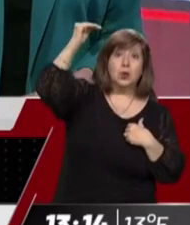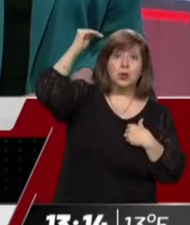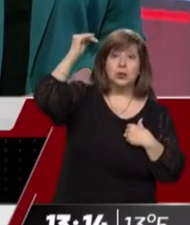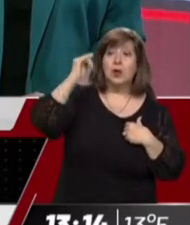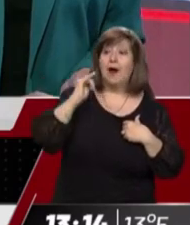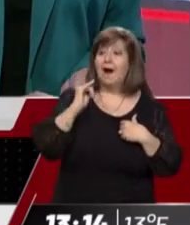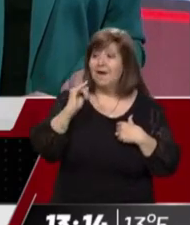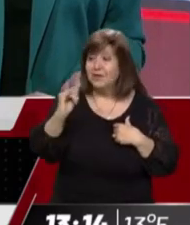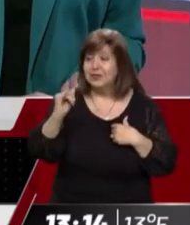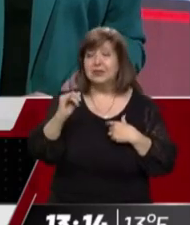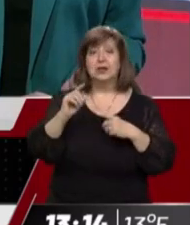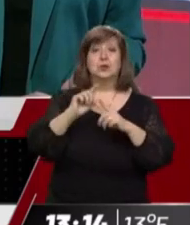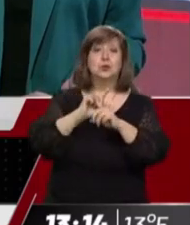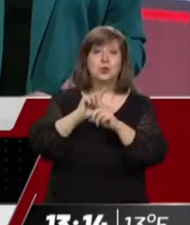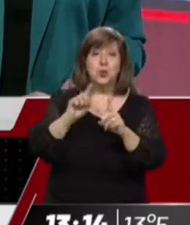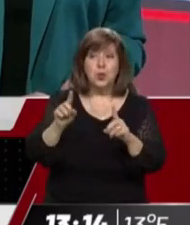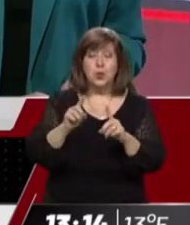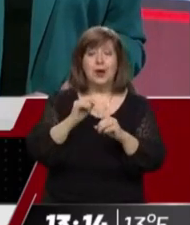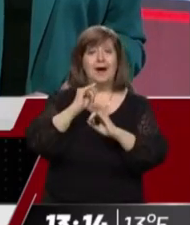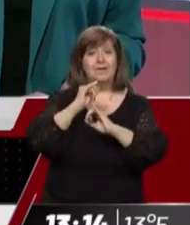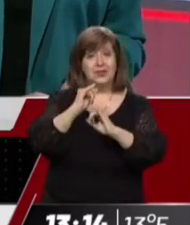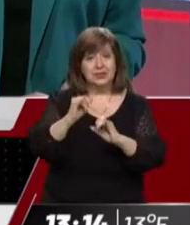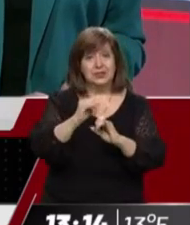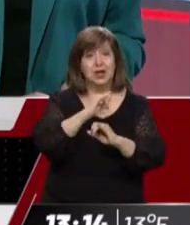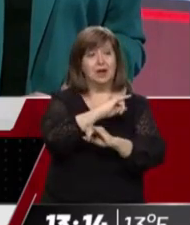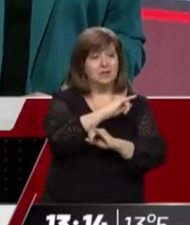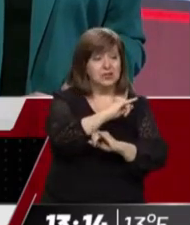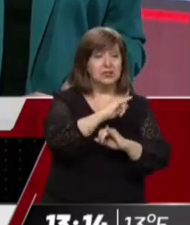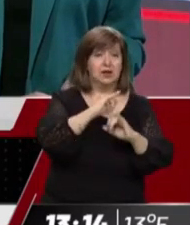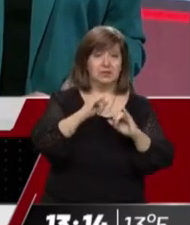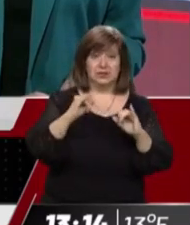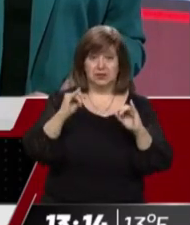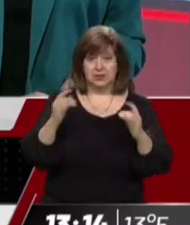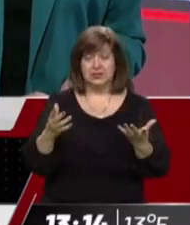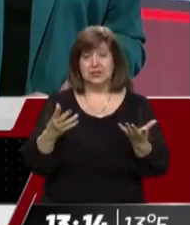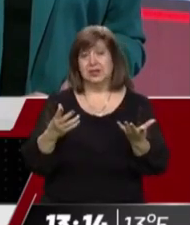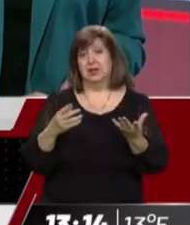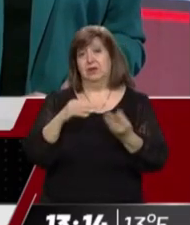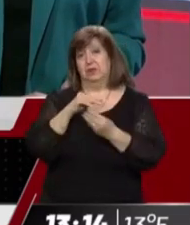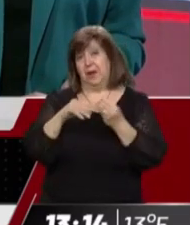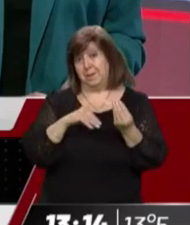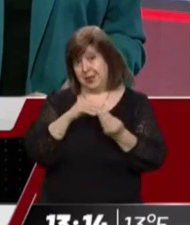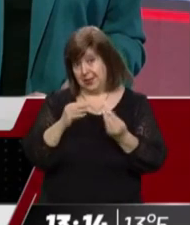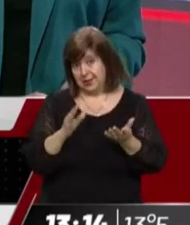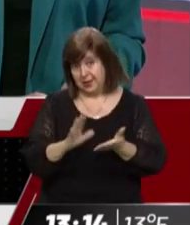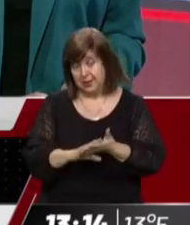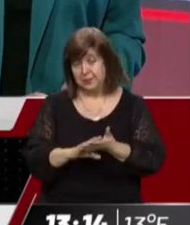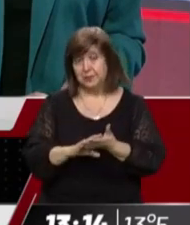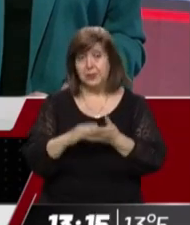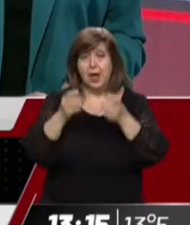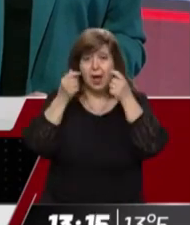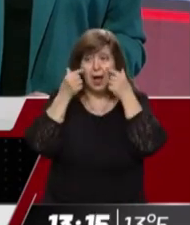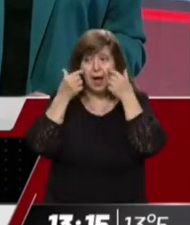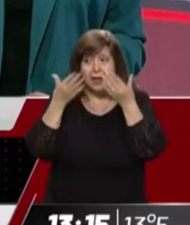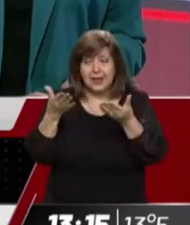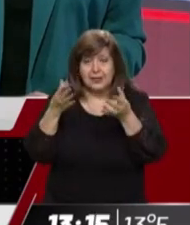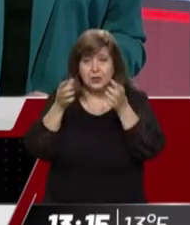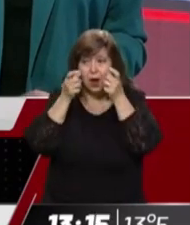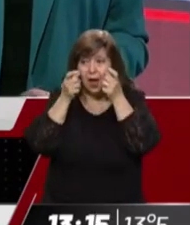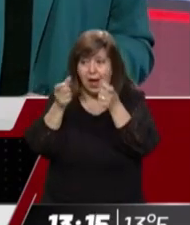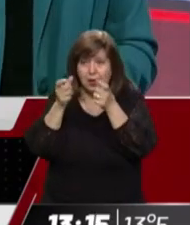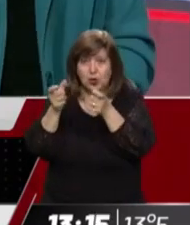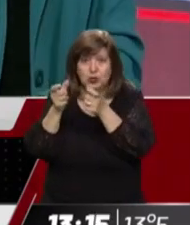final, que la toma el que decide consumir o no. Y hay que llegar ahí, ¿no? Hay que llegar con el mejor